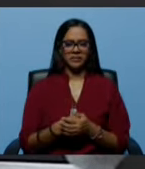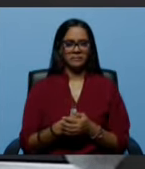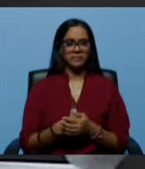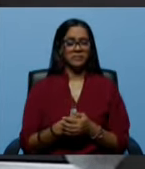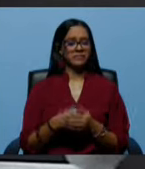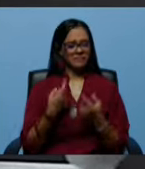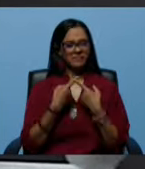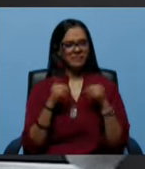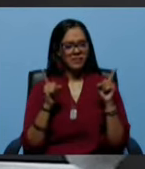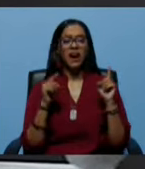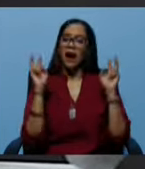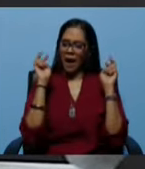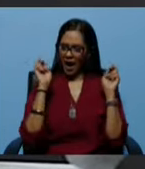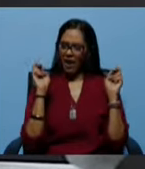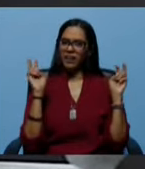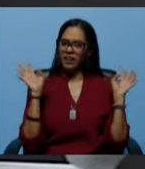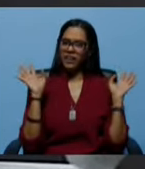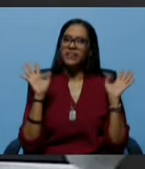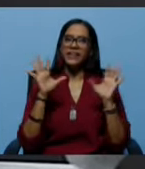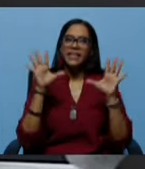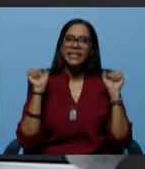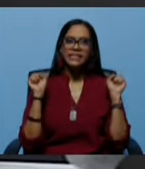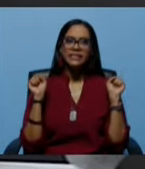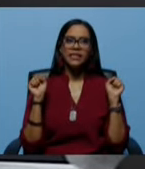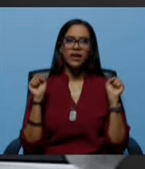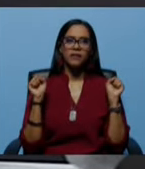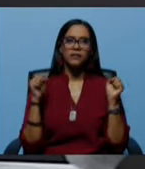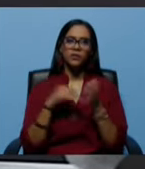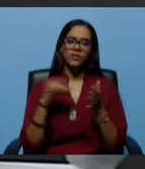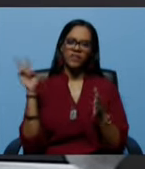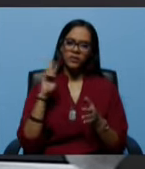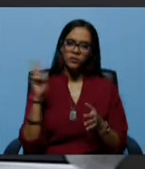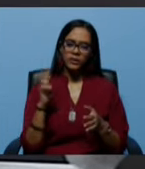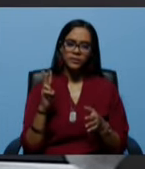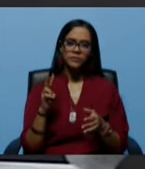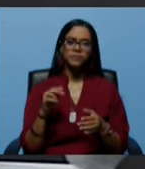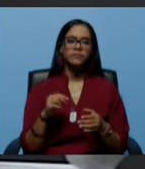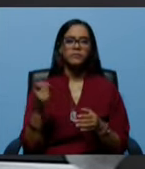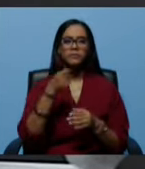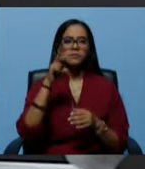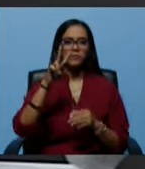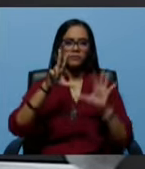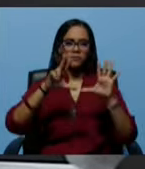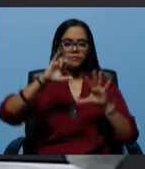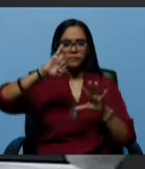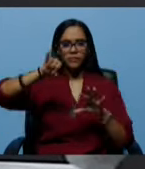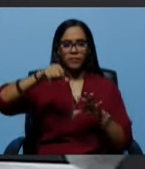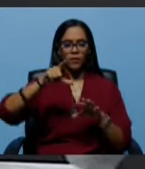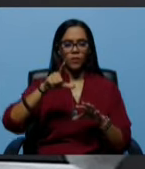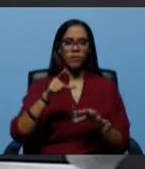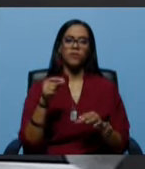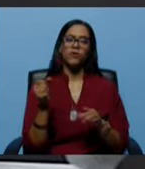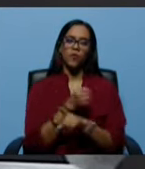Está como distinta. Ojalá entendieran que contra Venezuela lo que trataron de hacer el 28 de julio fue un golpe de Estado.